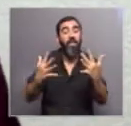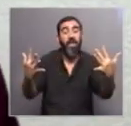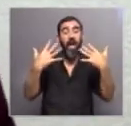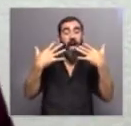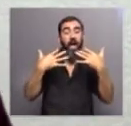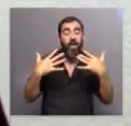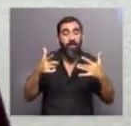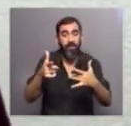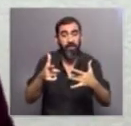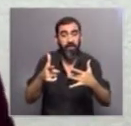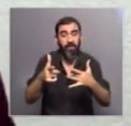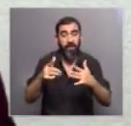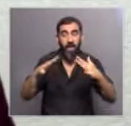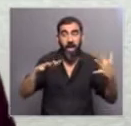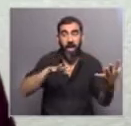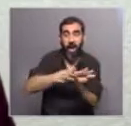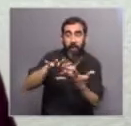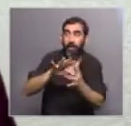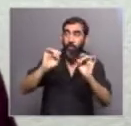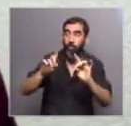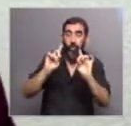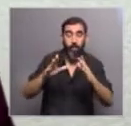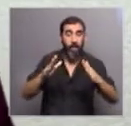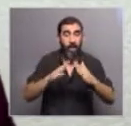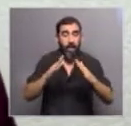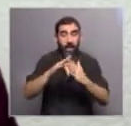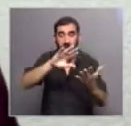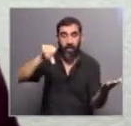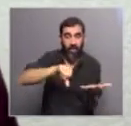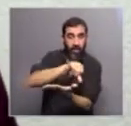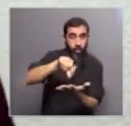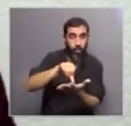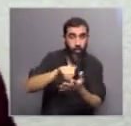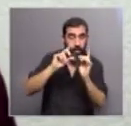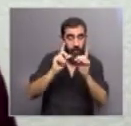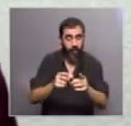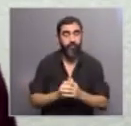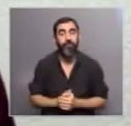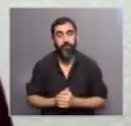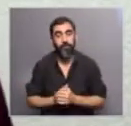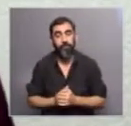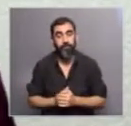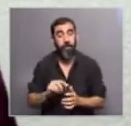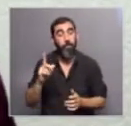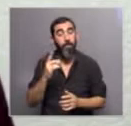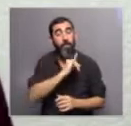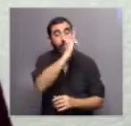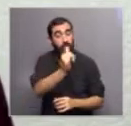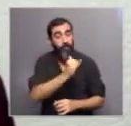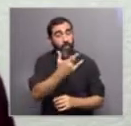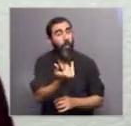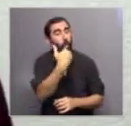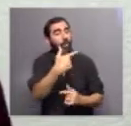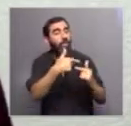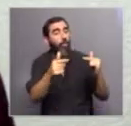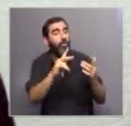los hogares, claro, no solamente del ambiente que puede ser de las ciudades, sino de cada hogar. Vemos el primer informe donde Mauro nos cuenta